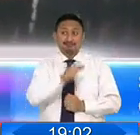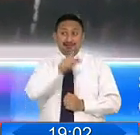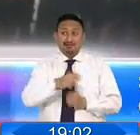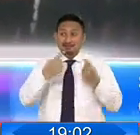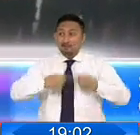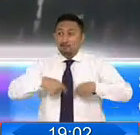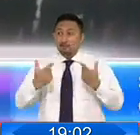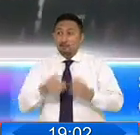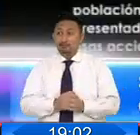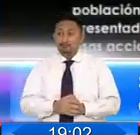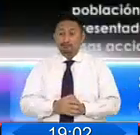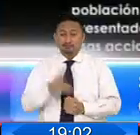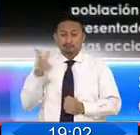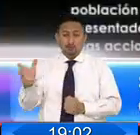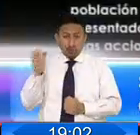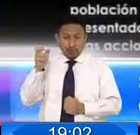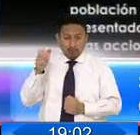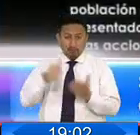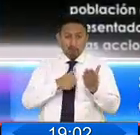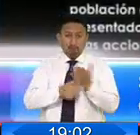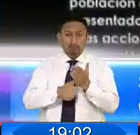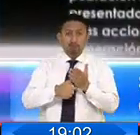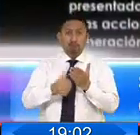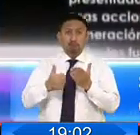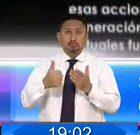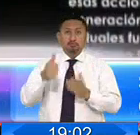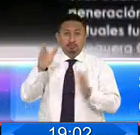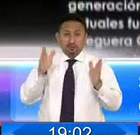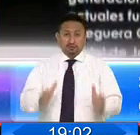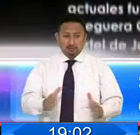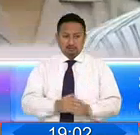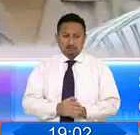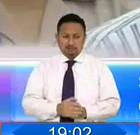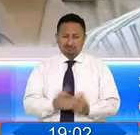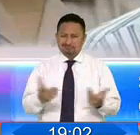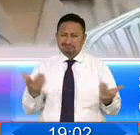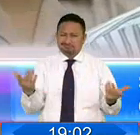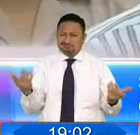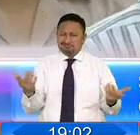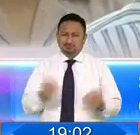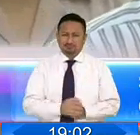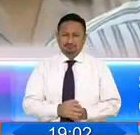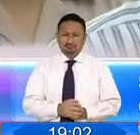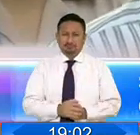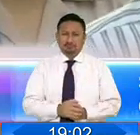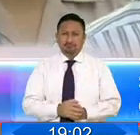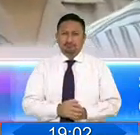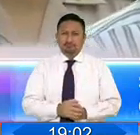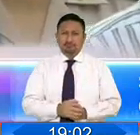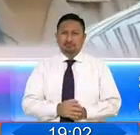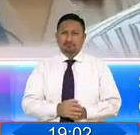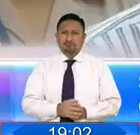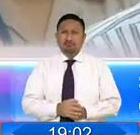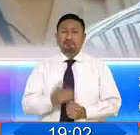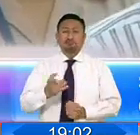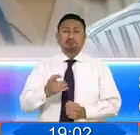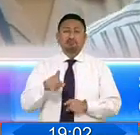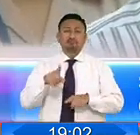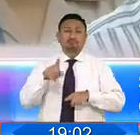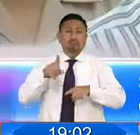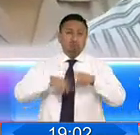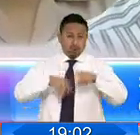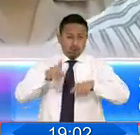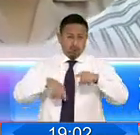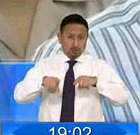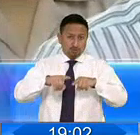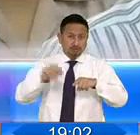se comprende al escuchar al ministro que no se tiene una certeza clara de los hechos. ¿Son ciertos estos comunicados de carteles? Algunos